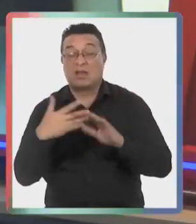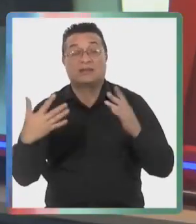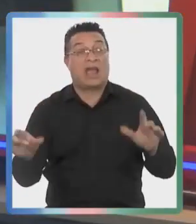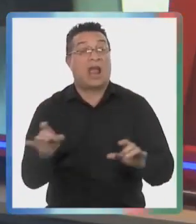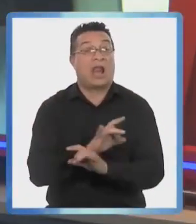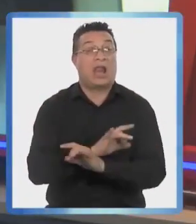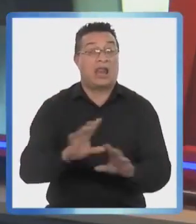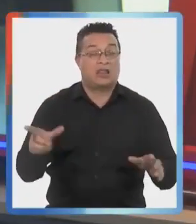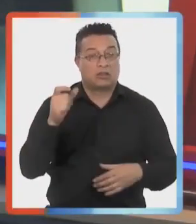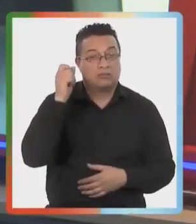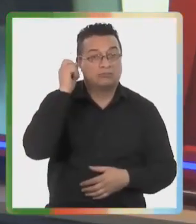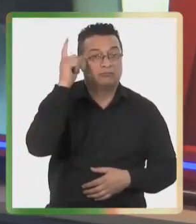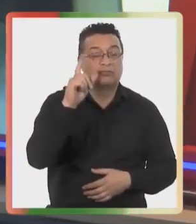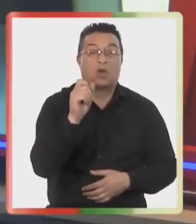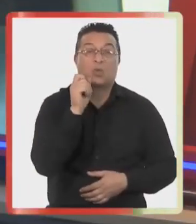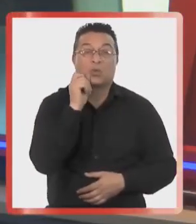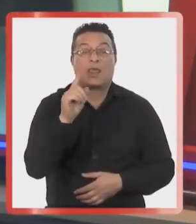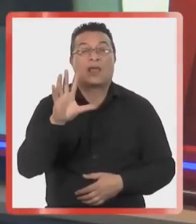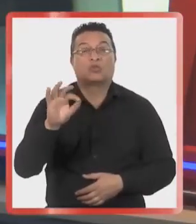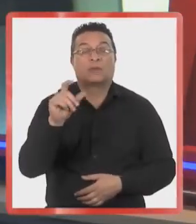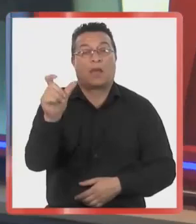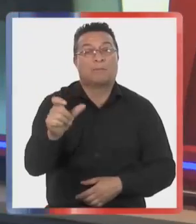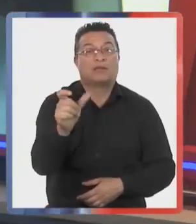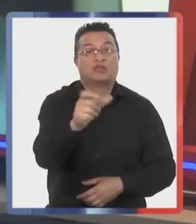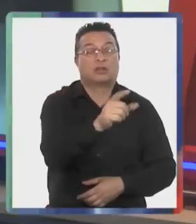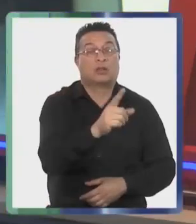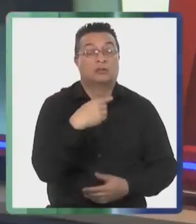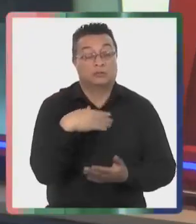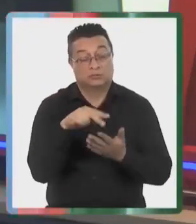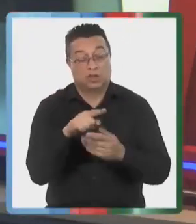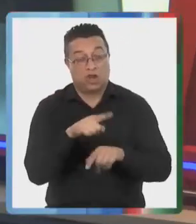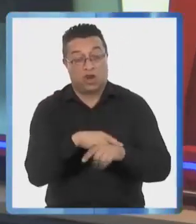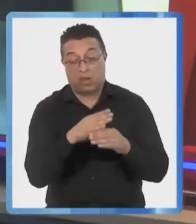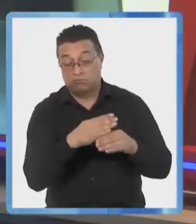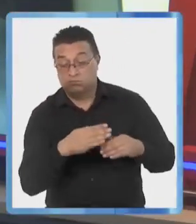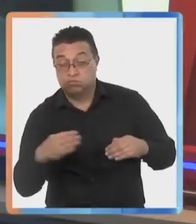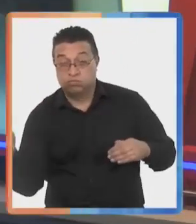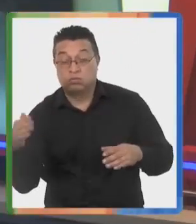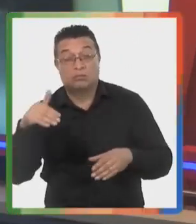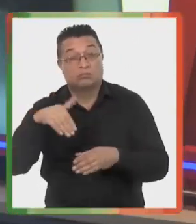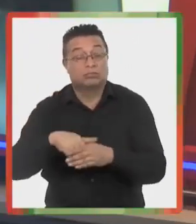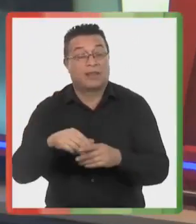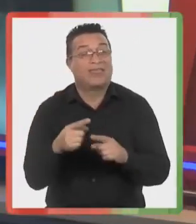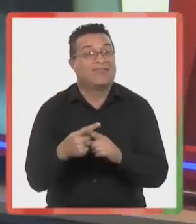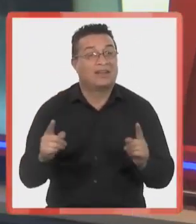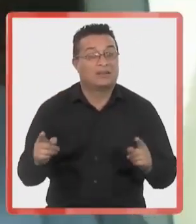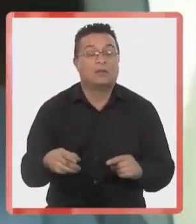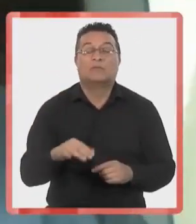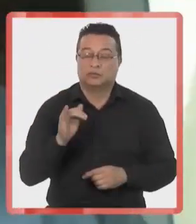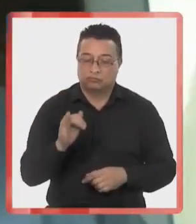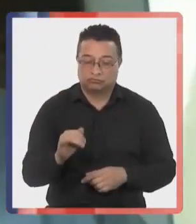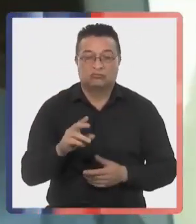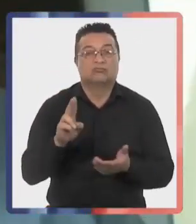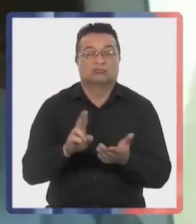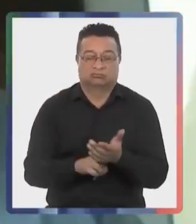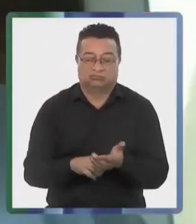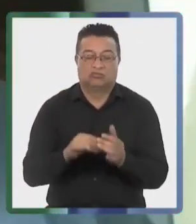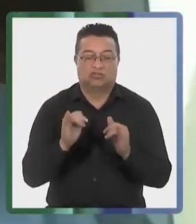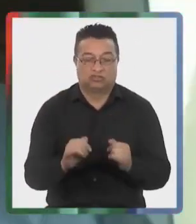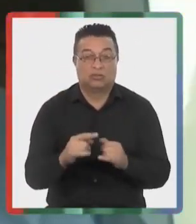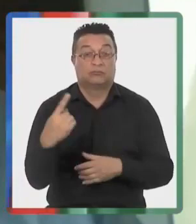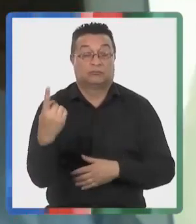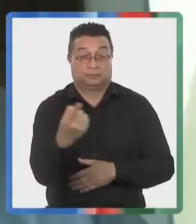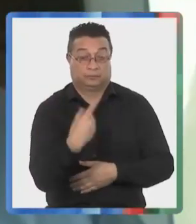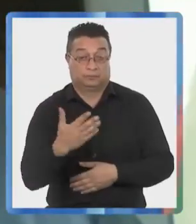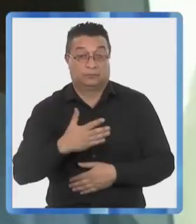noche ya sabríamos más o menos cuáles son las 50 personas. No vamos a pasar de esa hora en que ya no vamos a tener un resultado más o menos definitivo. Es así de probable.